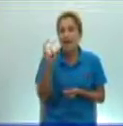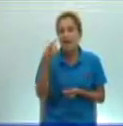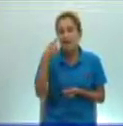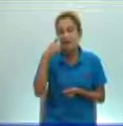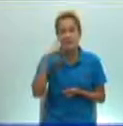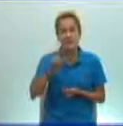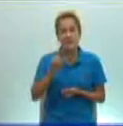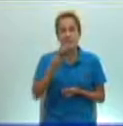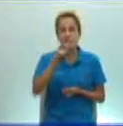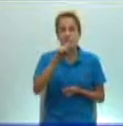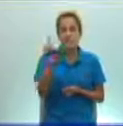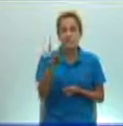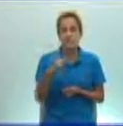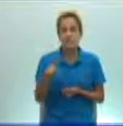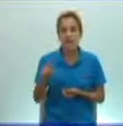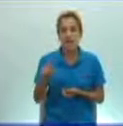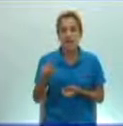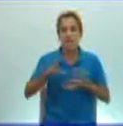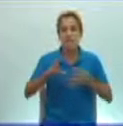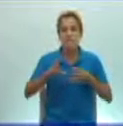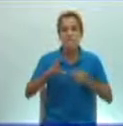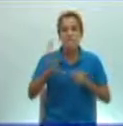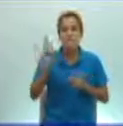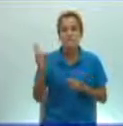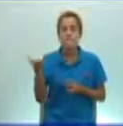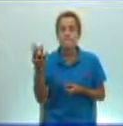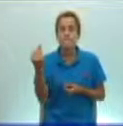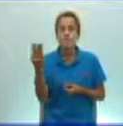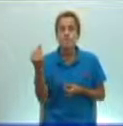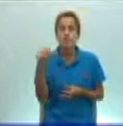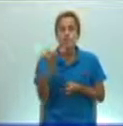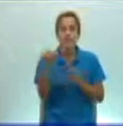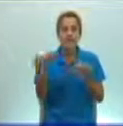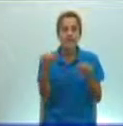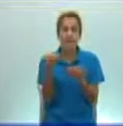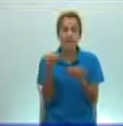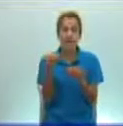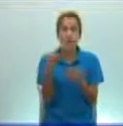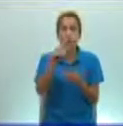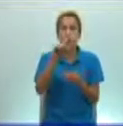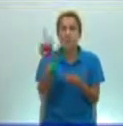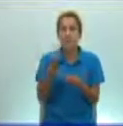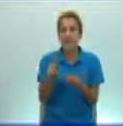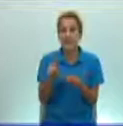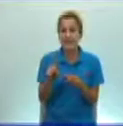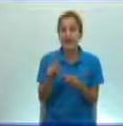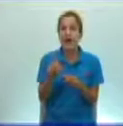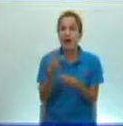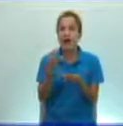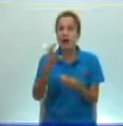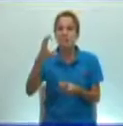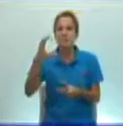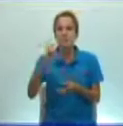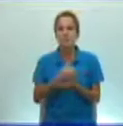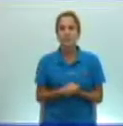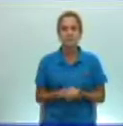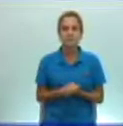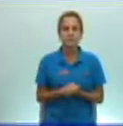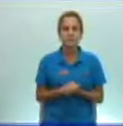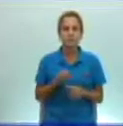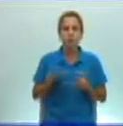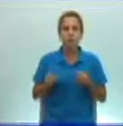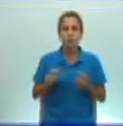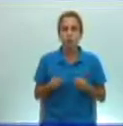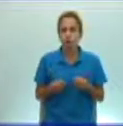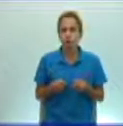terminadas en Z forman el plural cambiando la Z por la C, controlando la